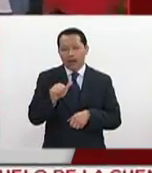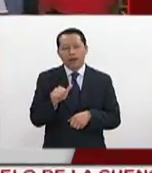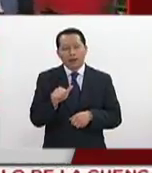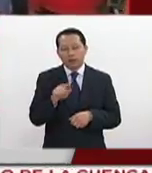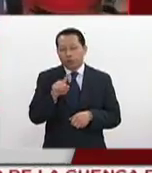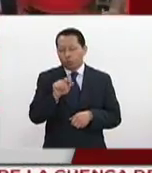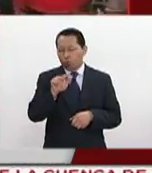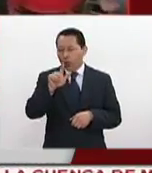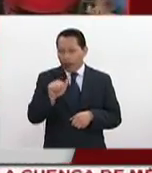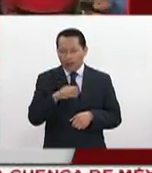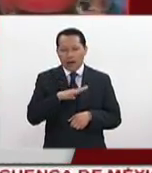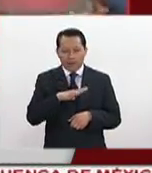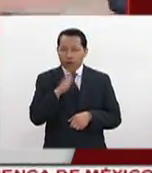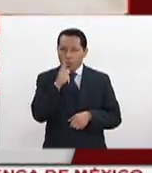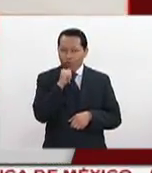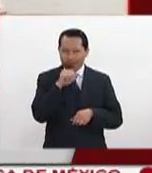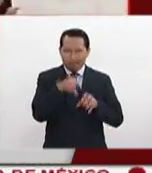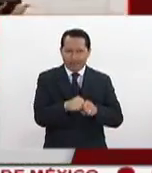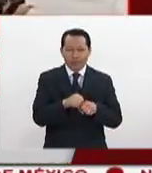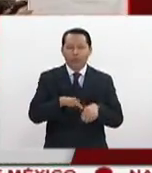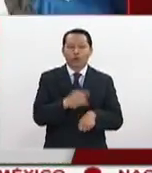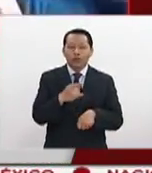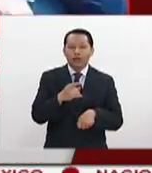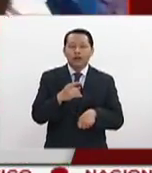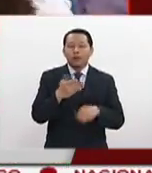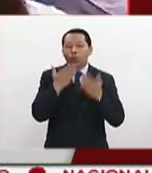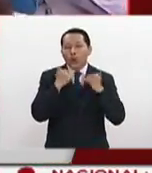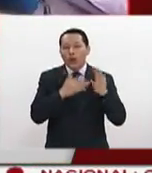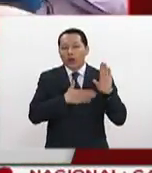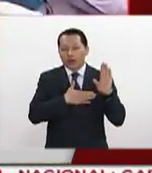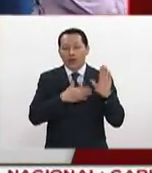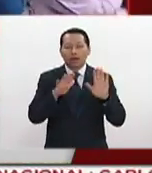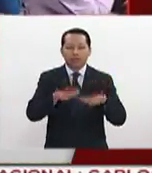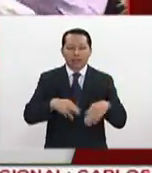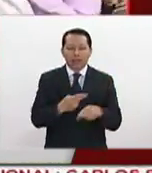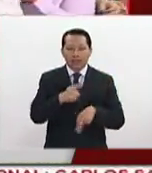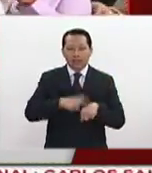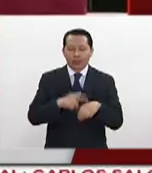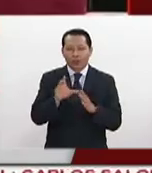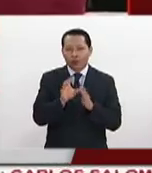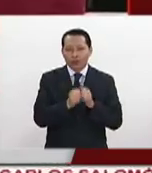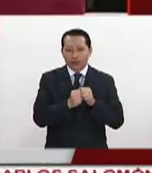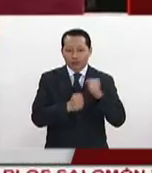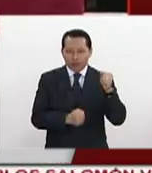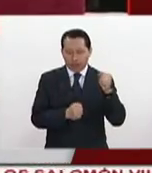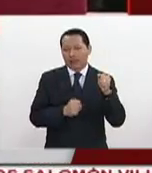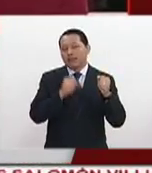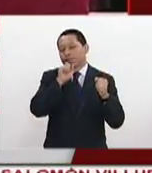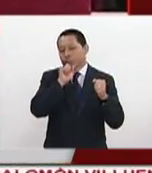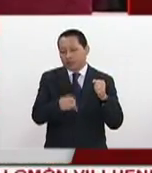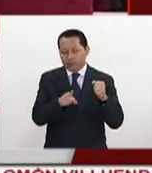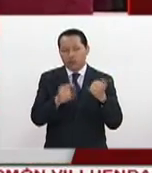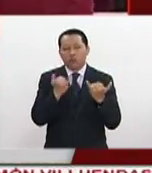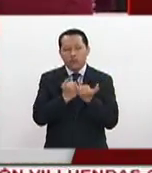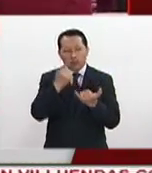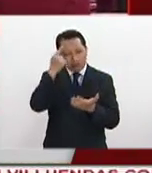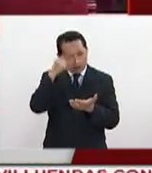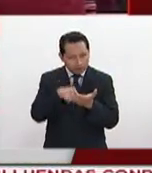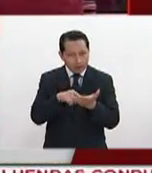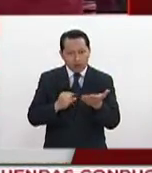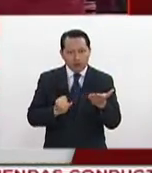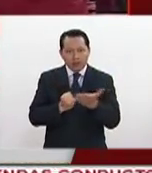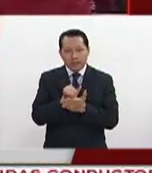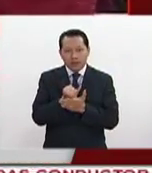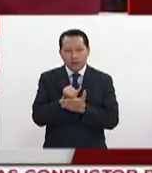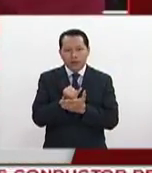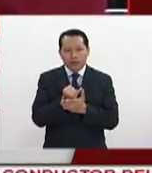pudo tomar posesión del cargo por causa de que no juramentó ante la Asamblea Nacional Constituyente. Entonces, pues yo creo que la